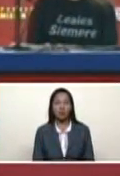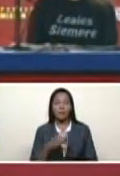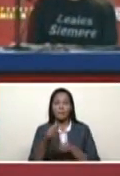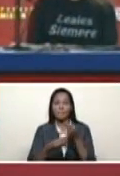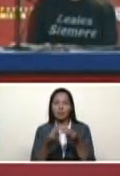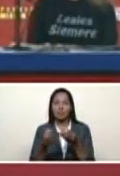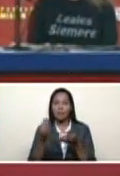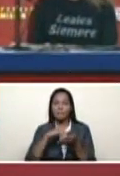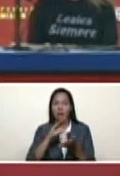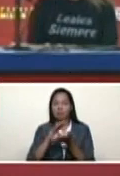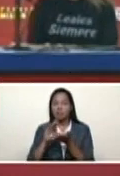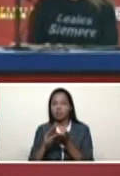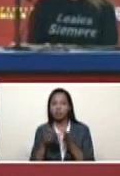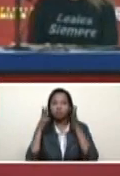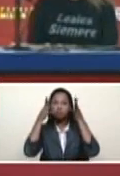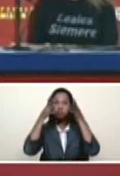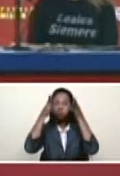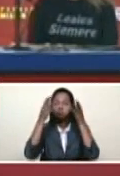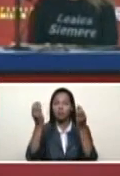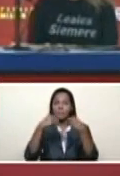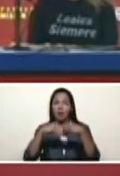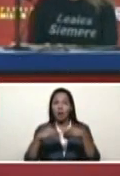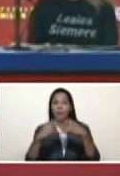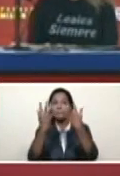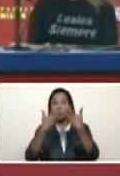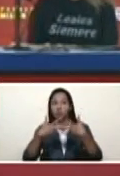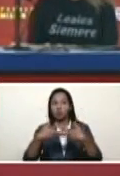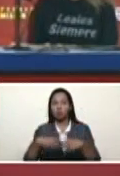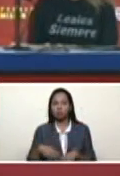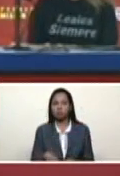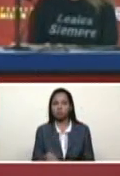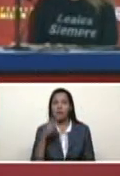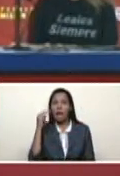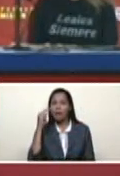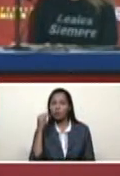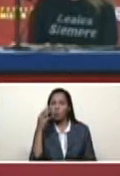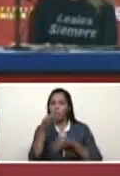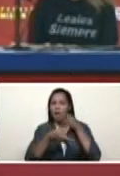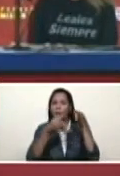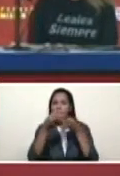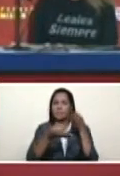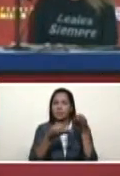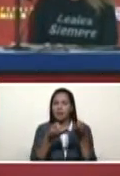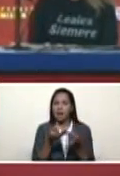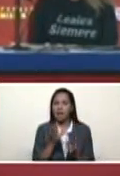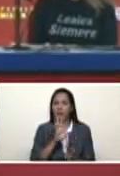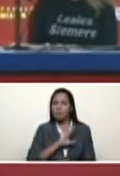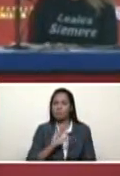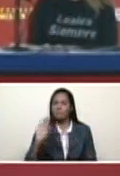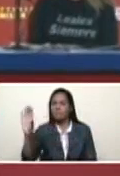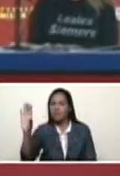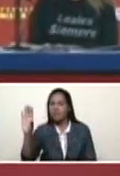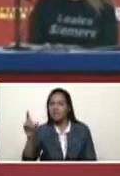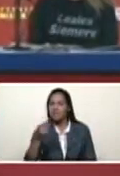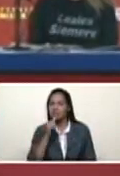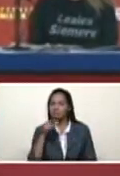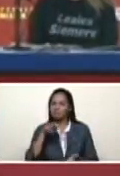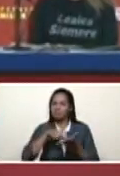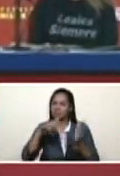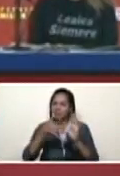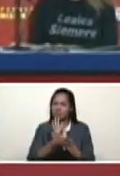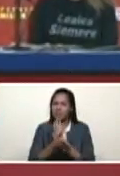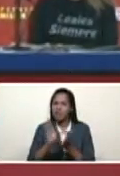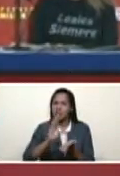de los centros de formación y producción. Aristóbulo, explícale al país qué son estos centros de